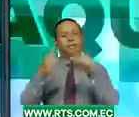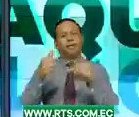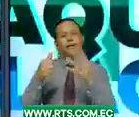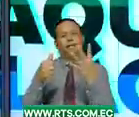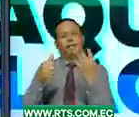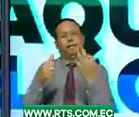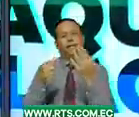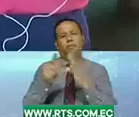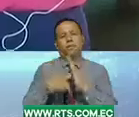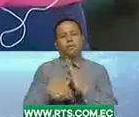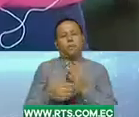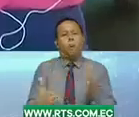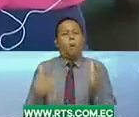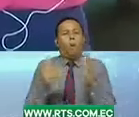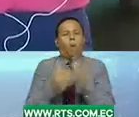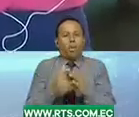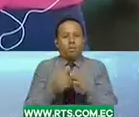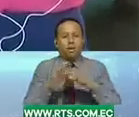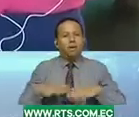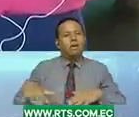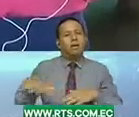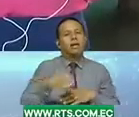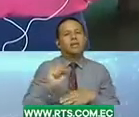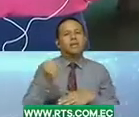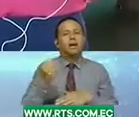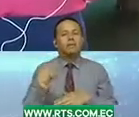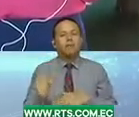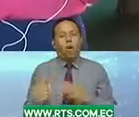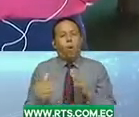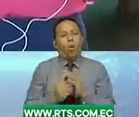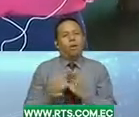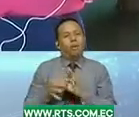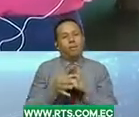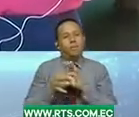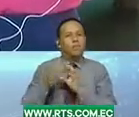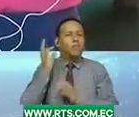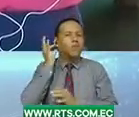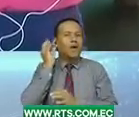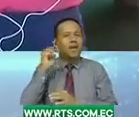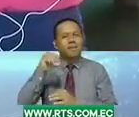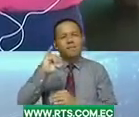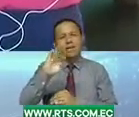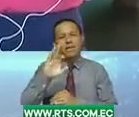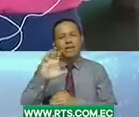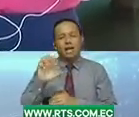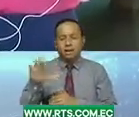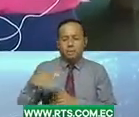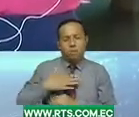minutos, volvemos al sector de Sauces con Maite Morán. Maite, actualízanos por favor la información.